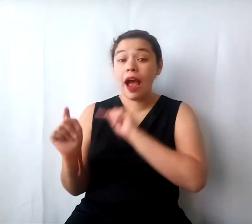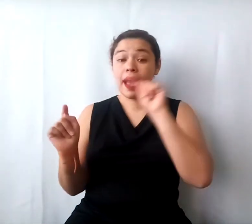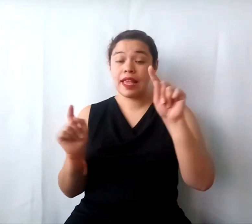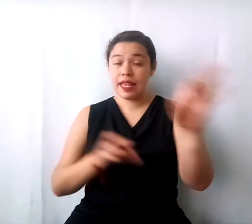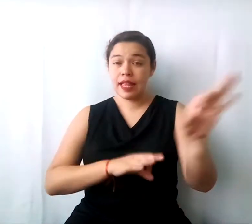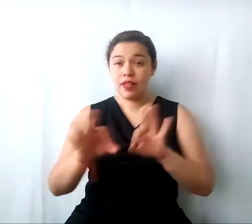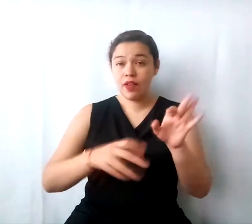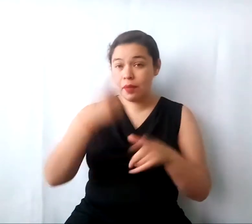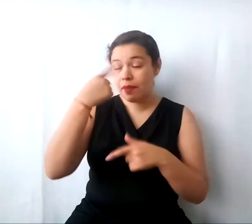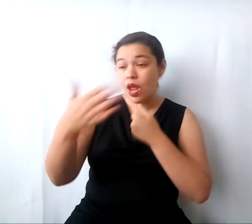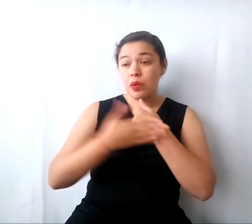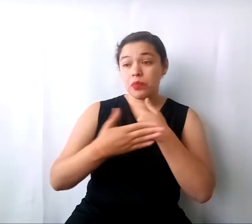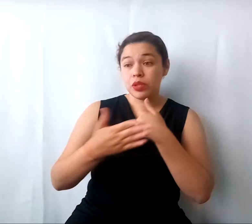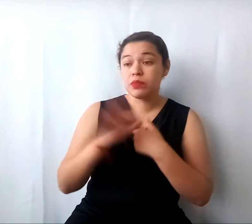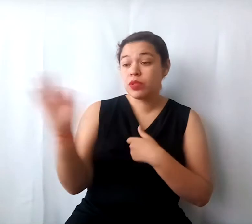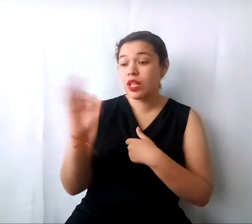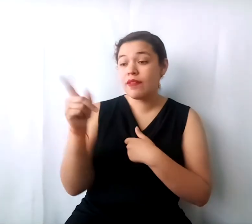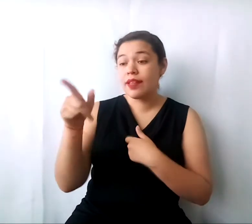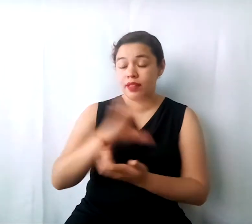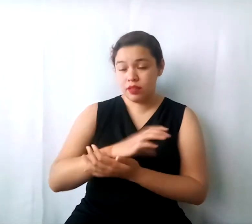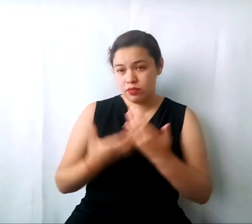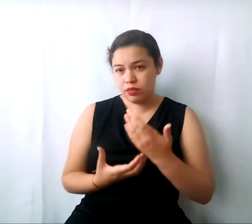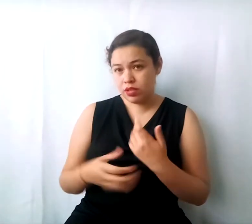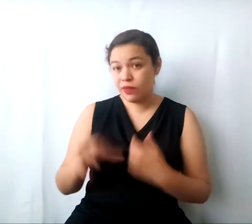futuro. ¿Eso es probable o no es probable?